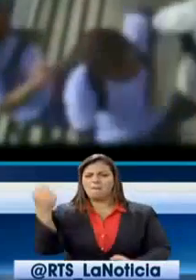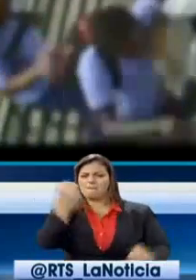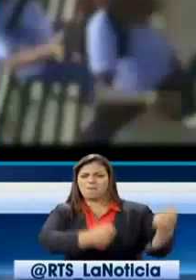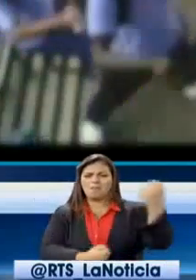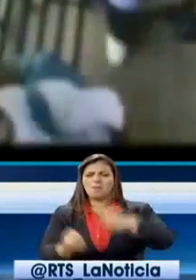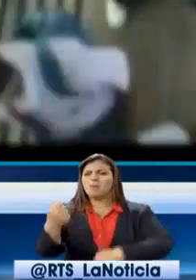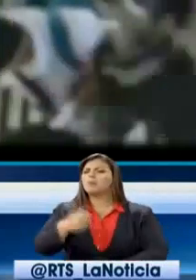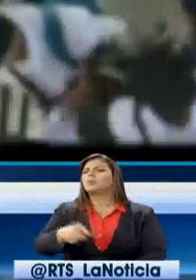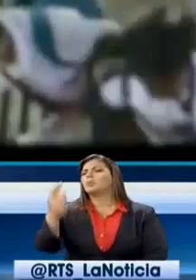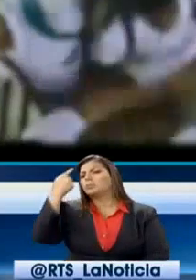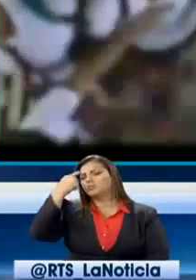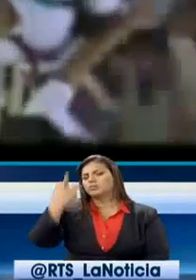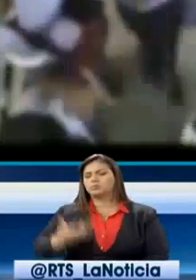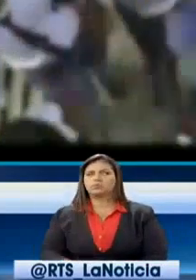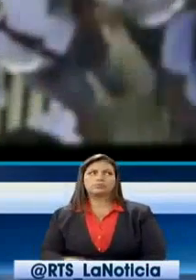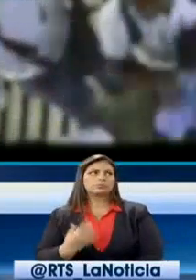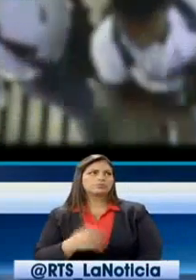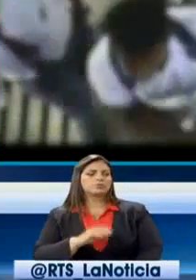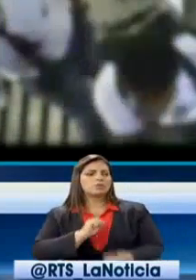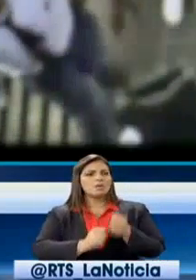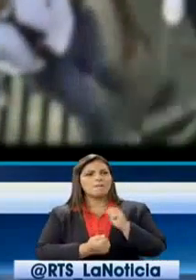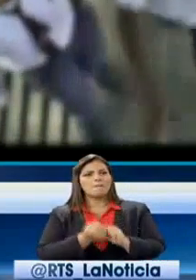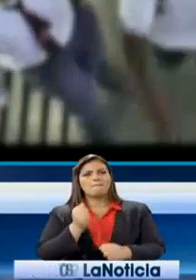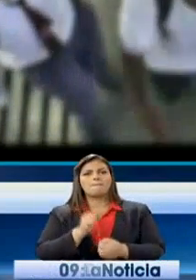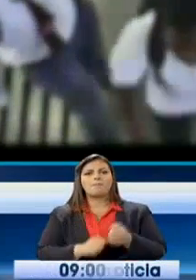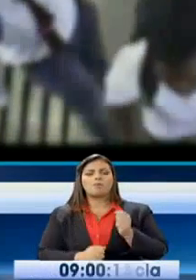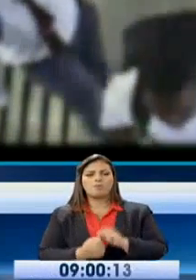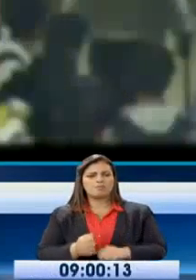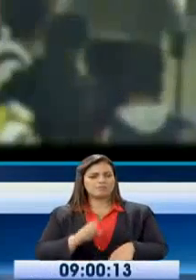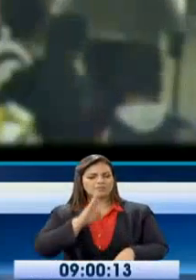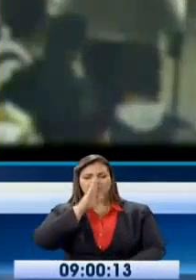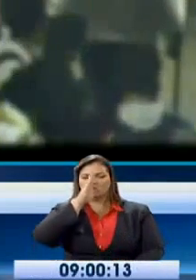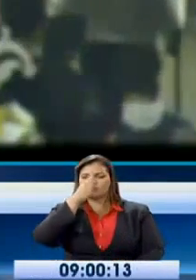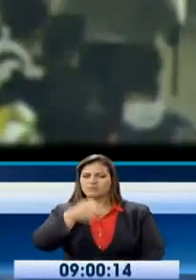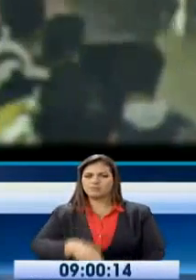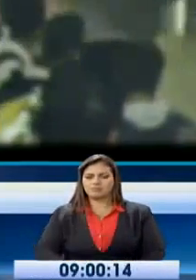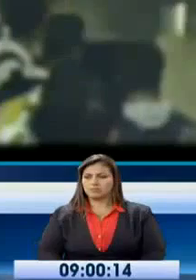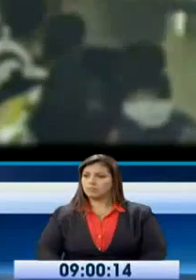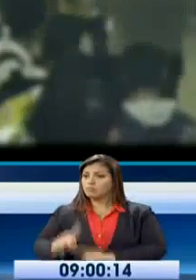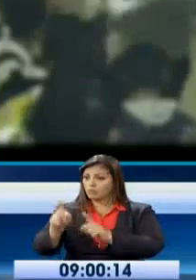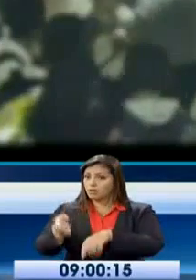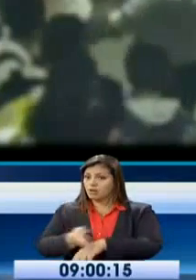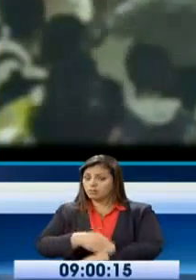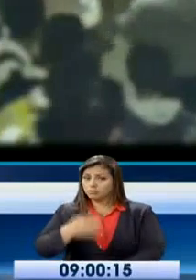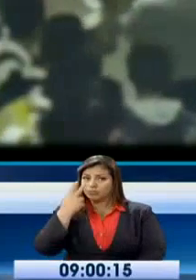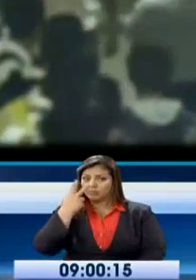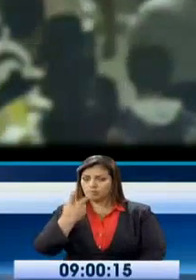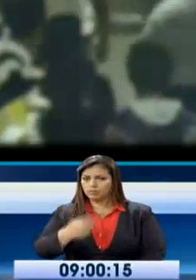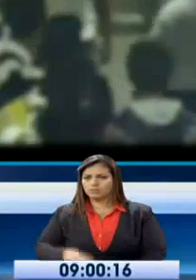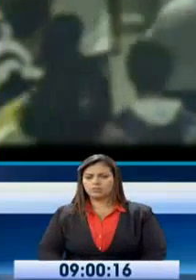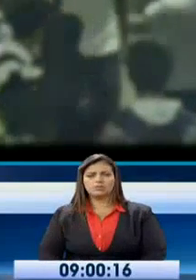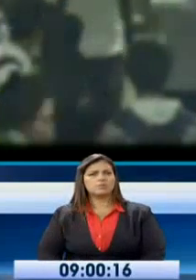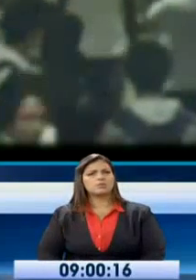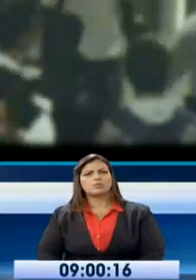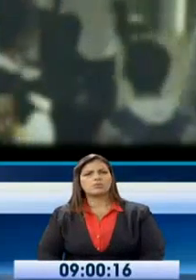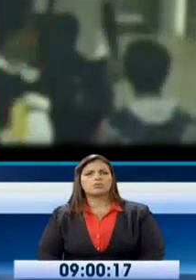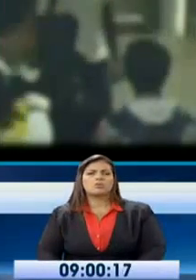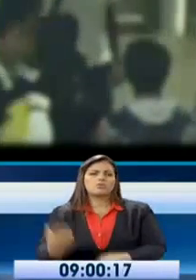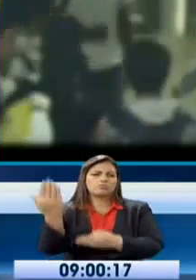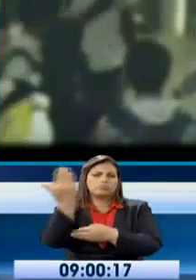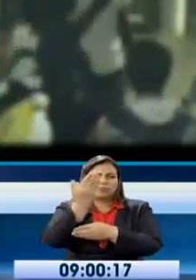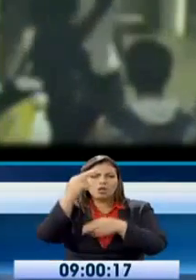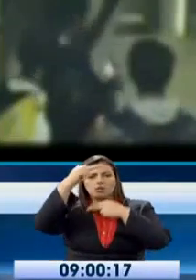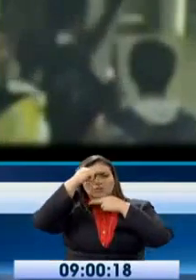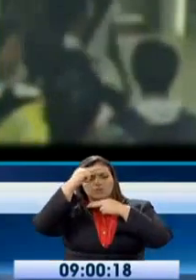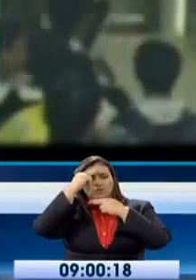es a nivel de estudiantes que sucede eso siempre. ¿Usted ha visto? ¿Usted ha visto eso? No he visto, pero he visto por los medios